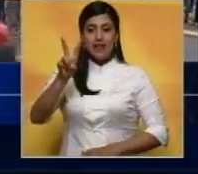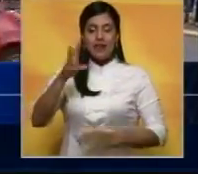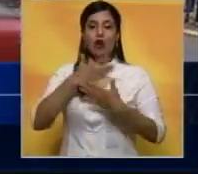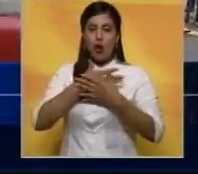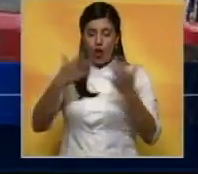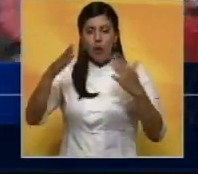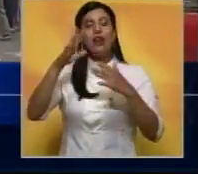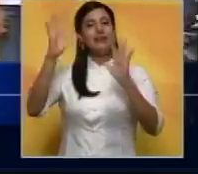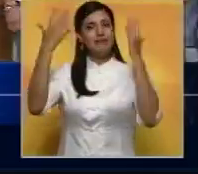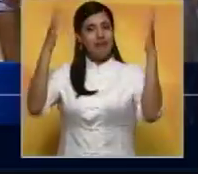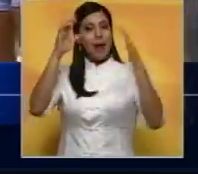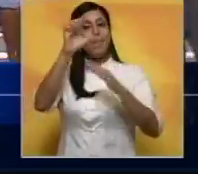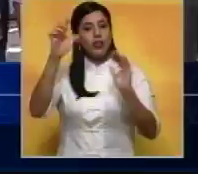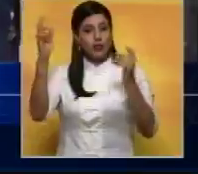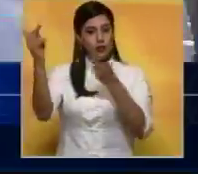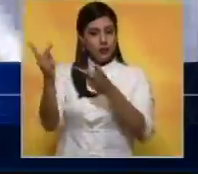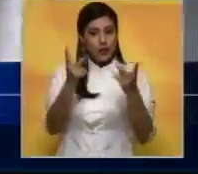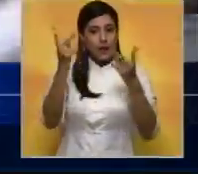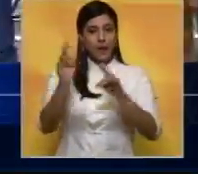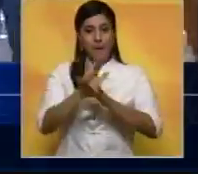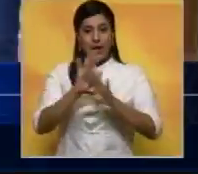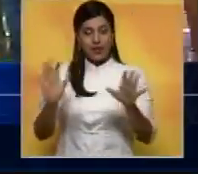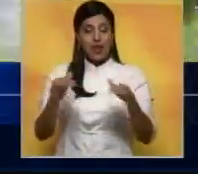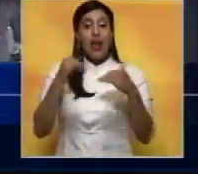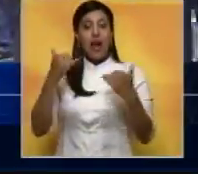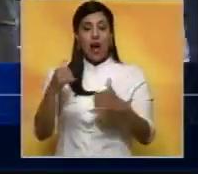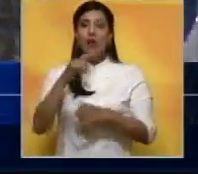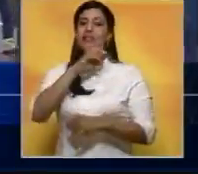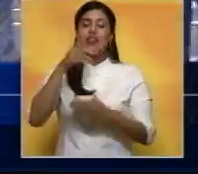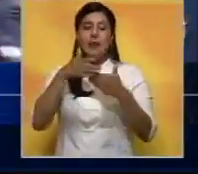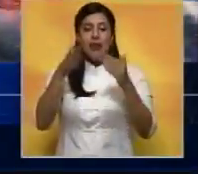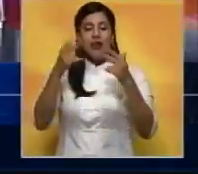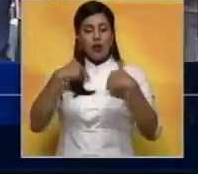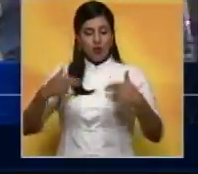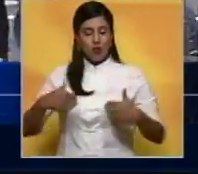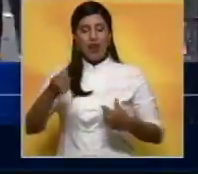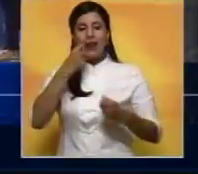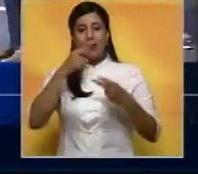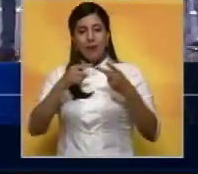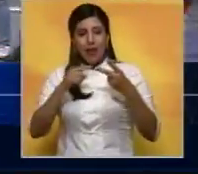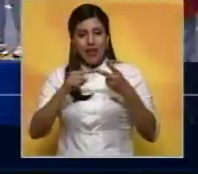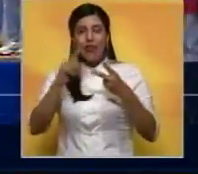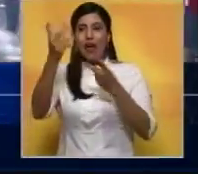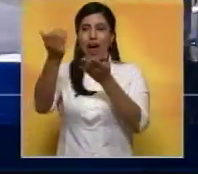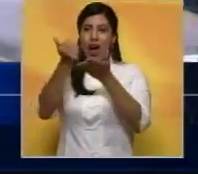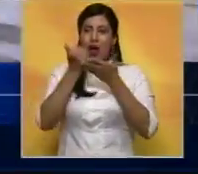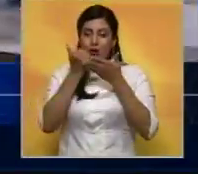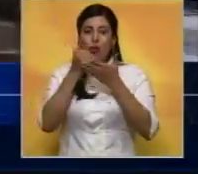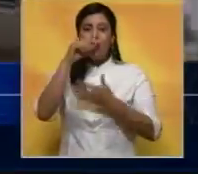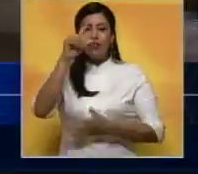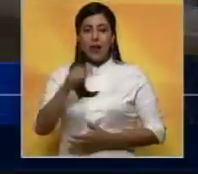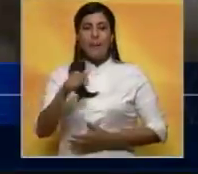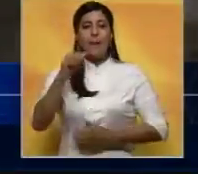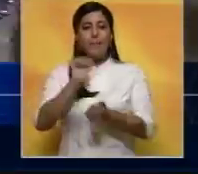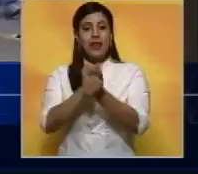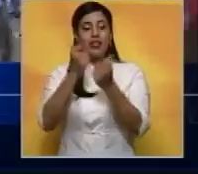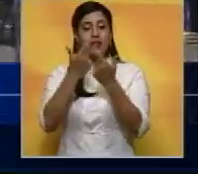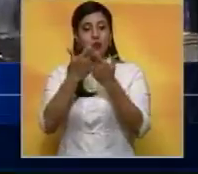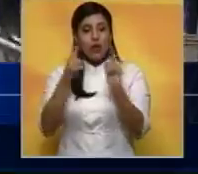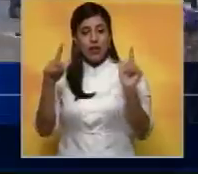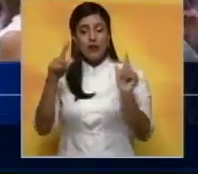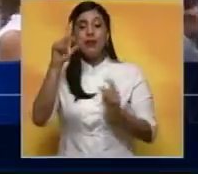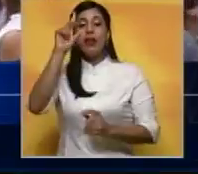siguen siendo reconocimiento de la Asamblea Nacional, apertura de un canal humanitario, liberación de los llamados presos políticos y